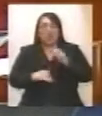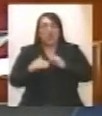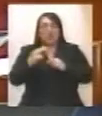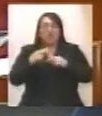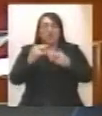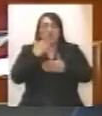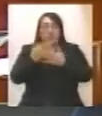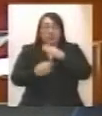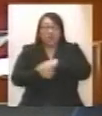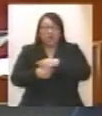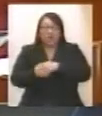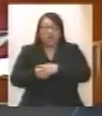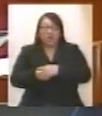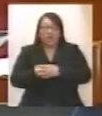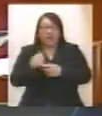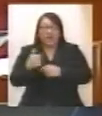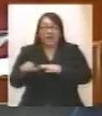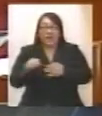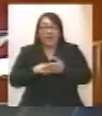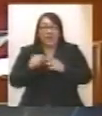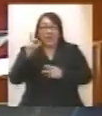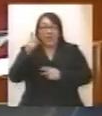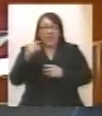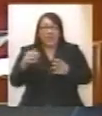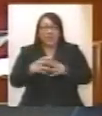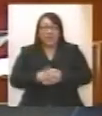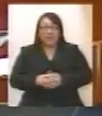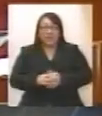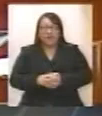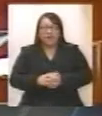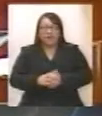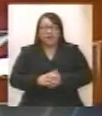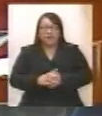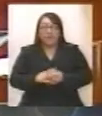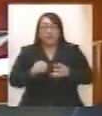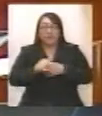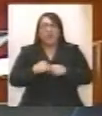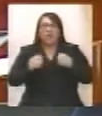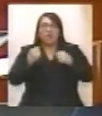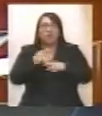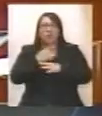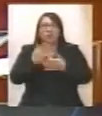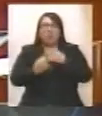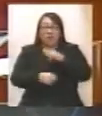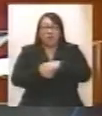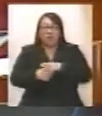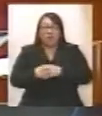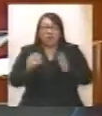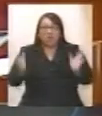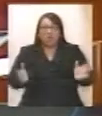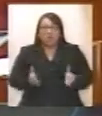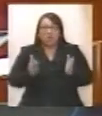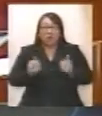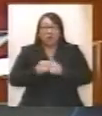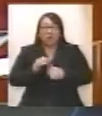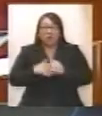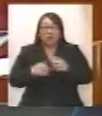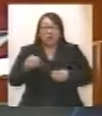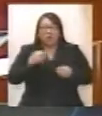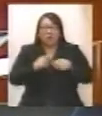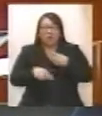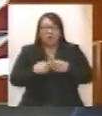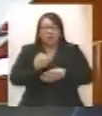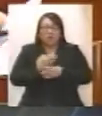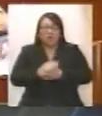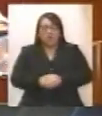Nivel Anticorrupción, a ejercer el liderazgo en la lucha contra la corrupción, impulsando la implementación de las